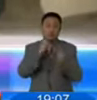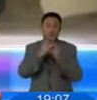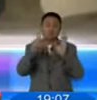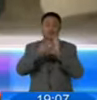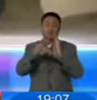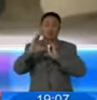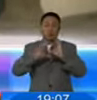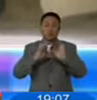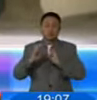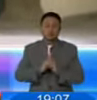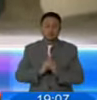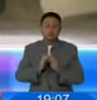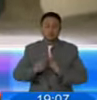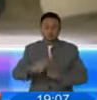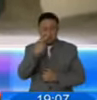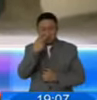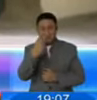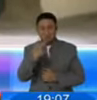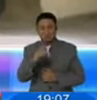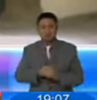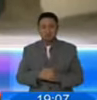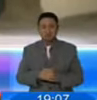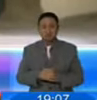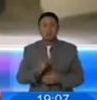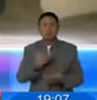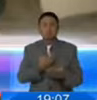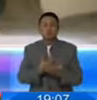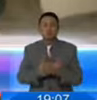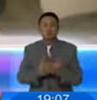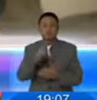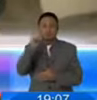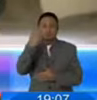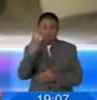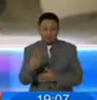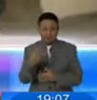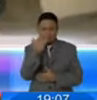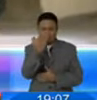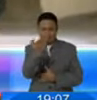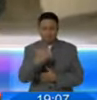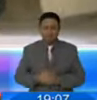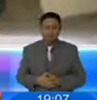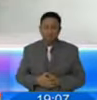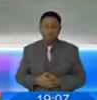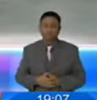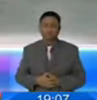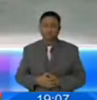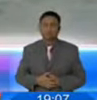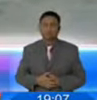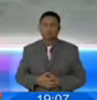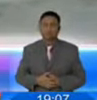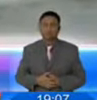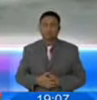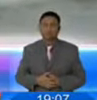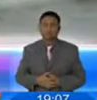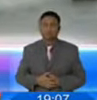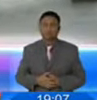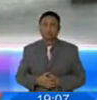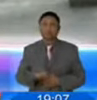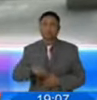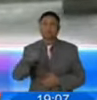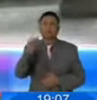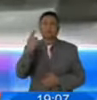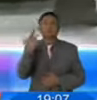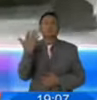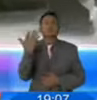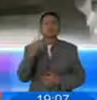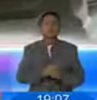ley de comunicación. Escuchemos cuáles son las principales propuestas que ellos hicieron a esta normativa. Uno de los propósitos fue entregarle al señor